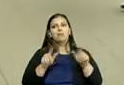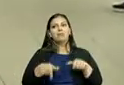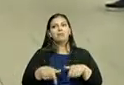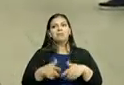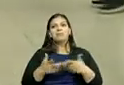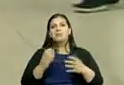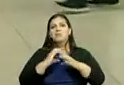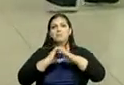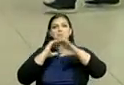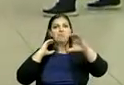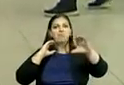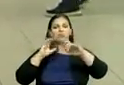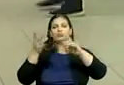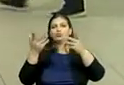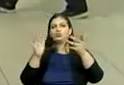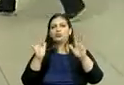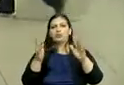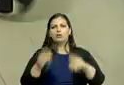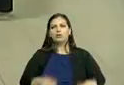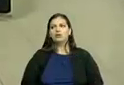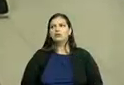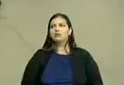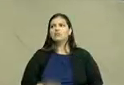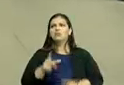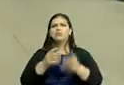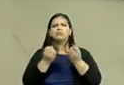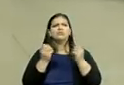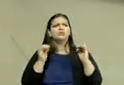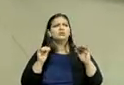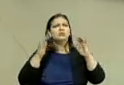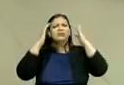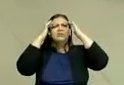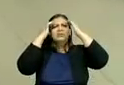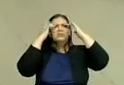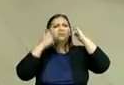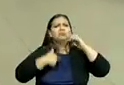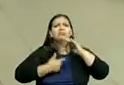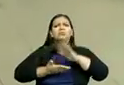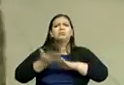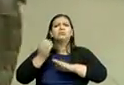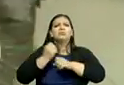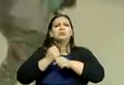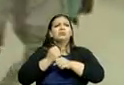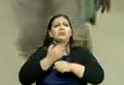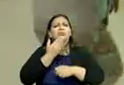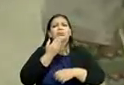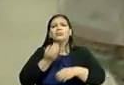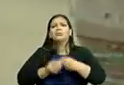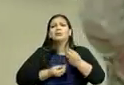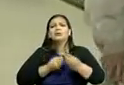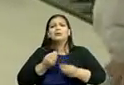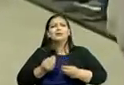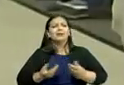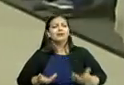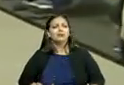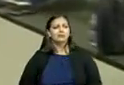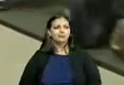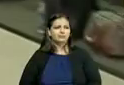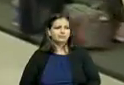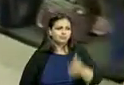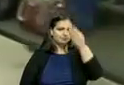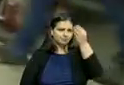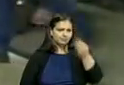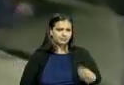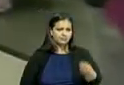decenas de personas en aguas porque tienen que movilizarse a sus trabajos pero no lo pueden hacer caballero buen día listo